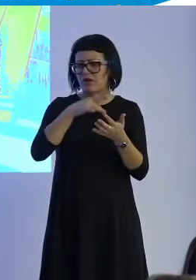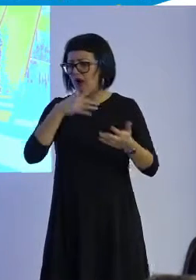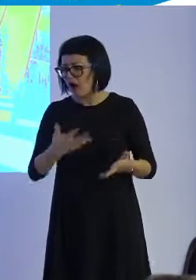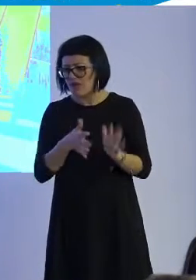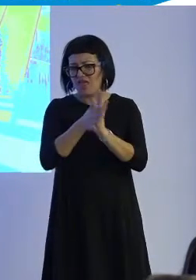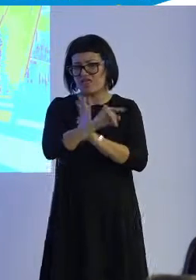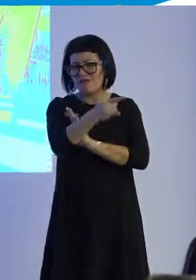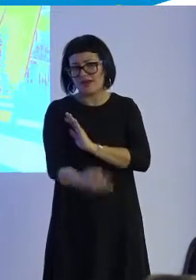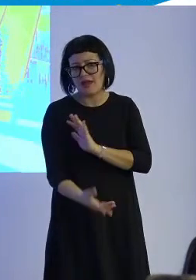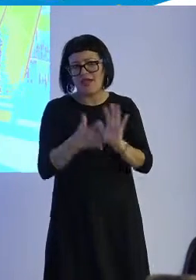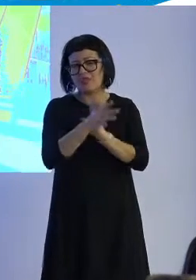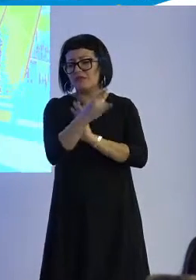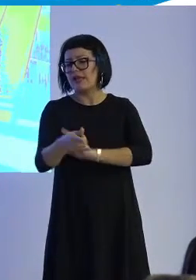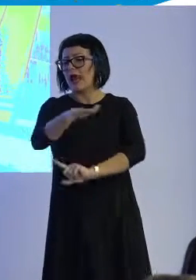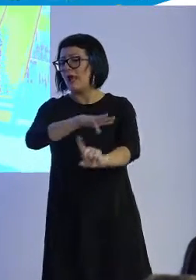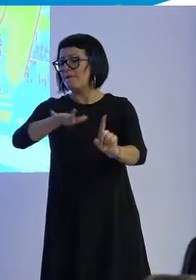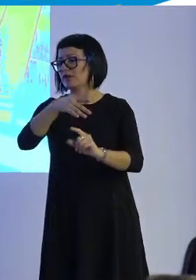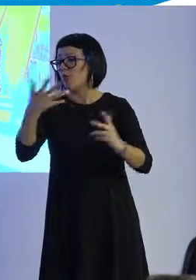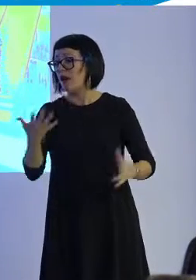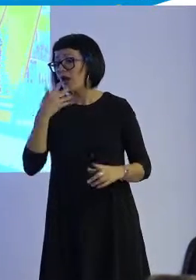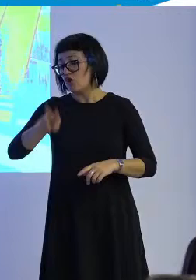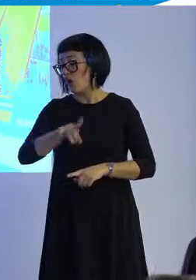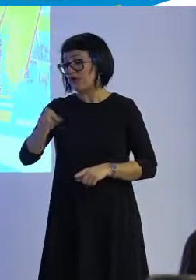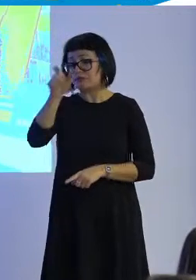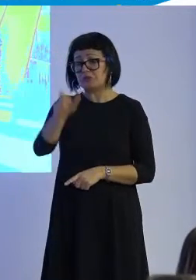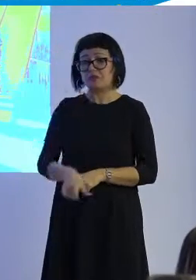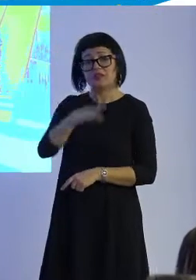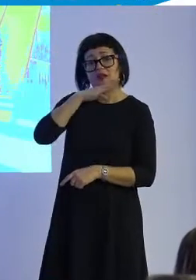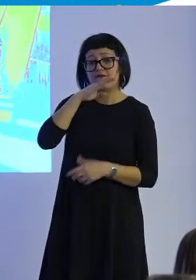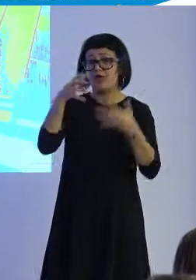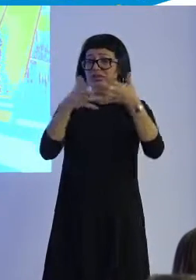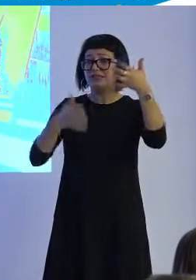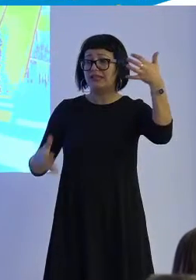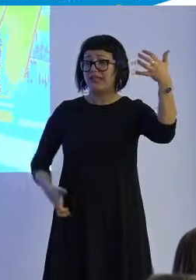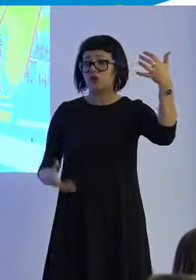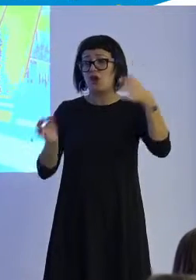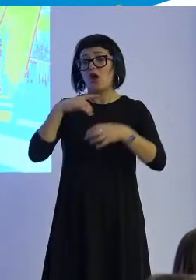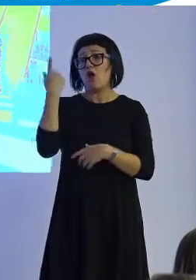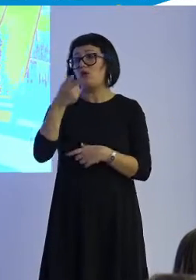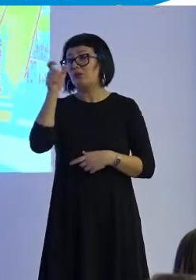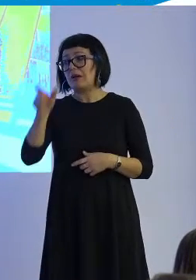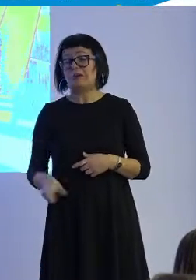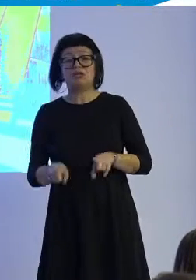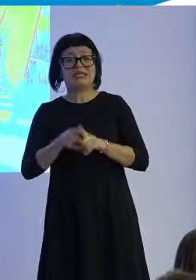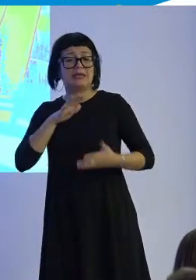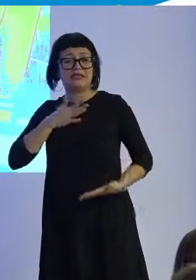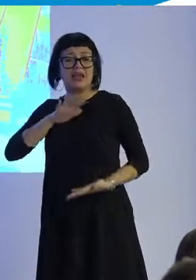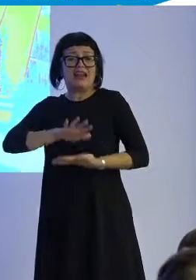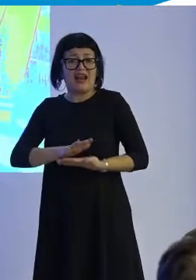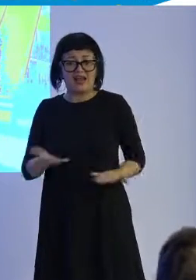nos definan los ambientes. No es lo mismo que esté una persona enfadada diciendo un texto a que esté de una forma relajada. Y sobre todo